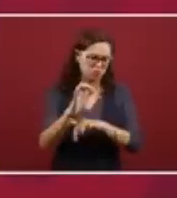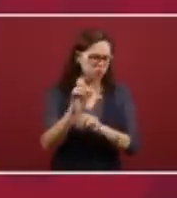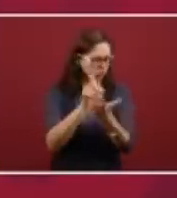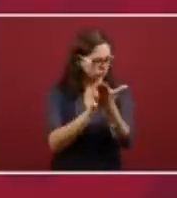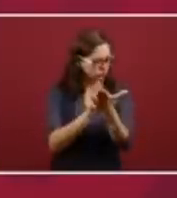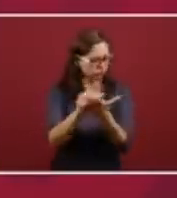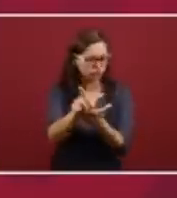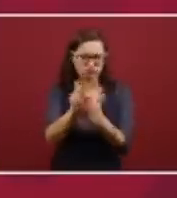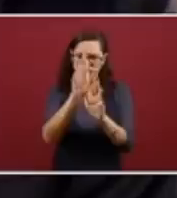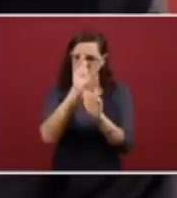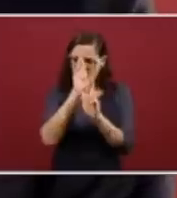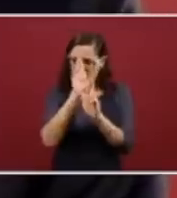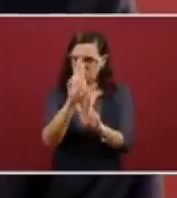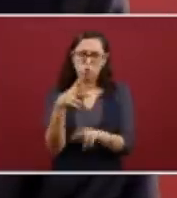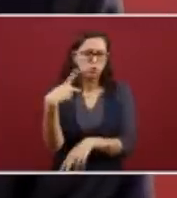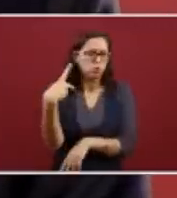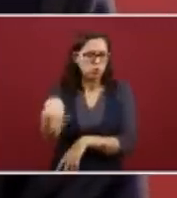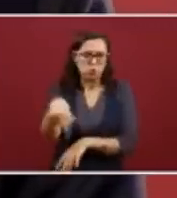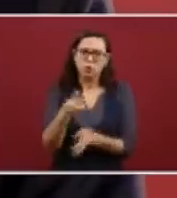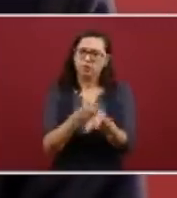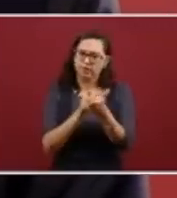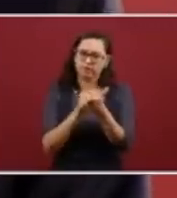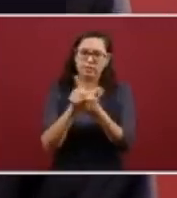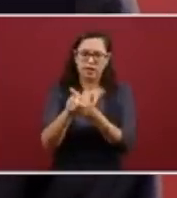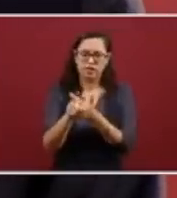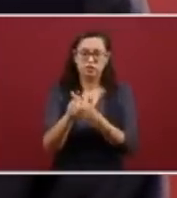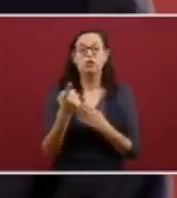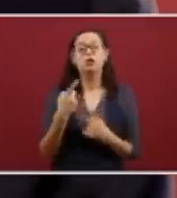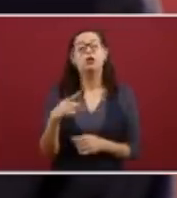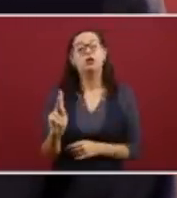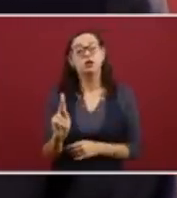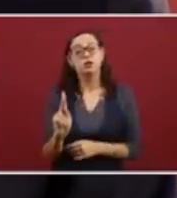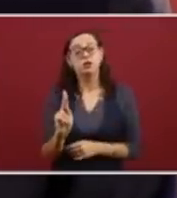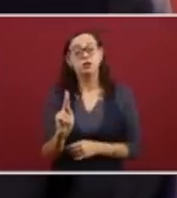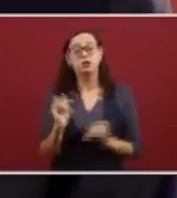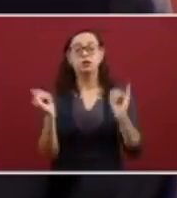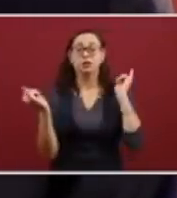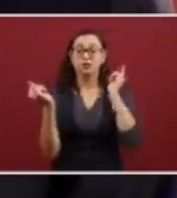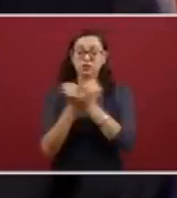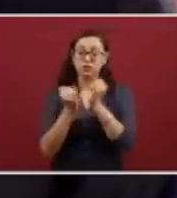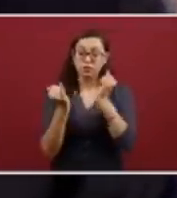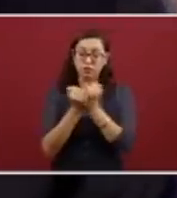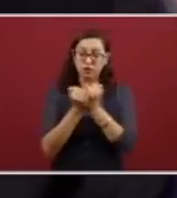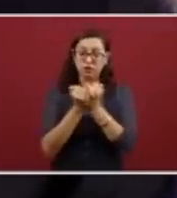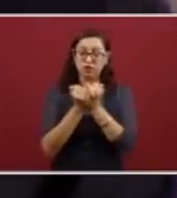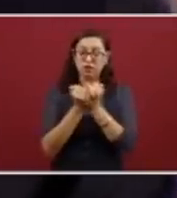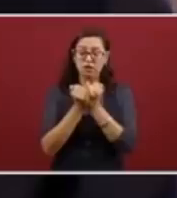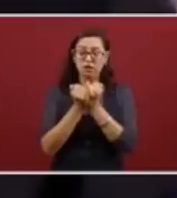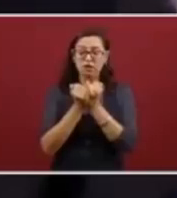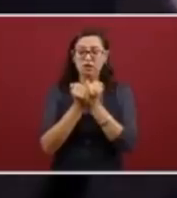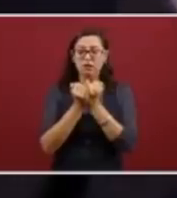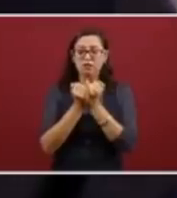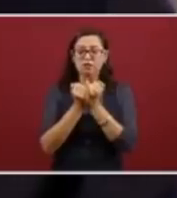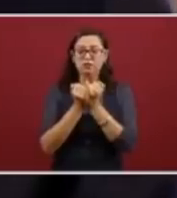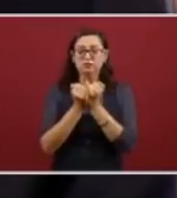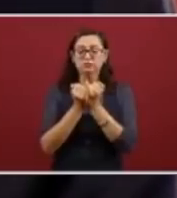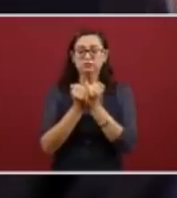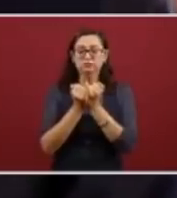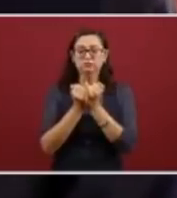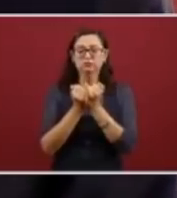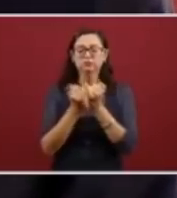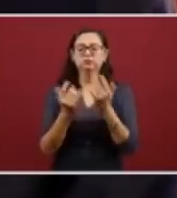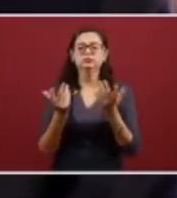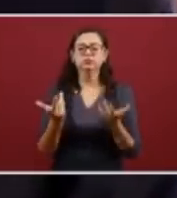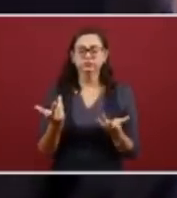porque eso es un derecho que tienen pero que al mismo tiempo esté ahí